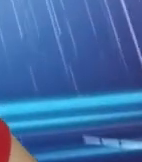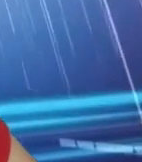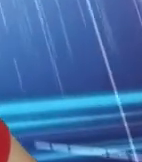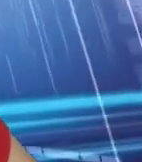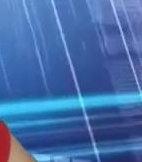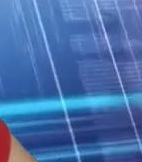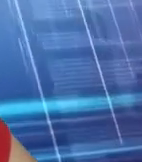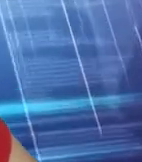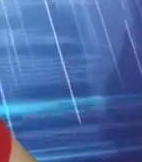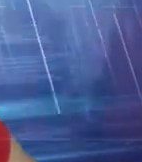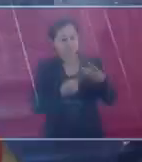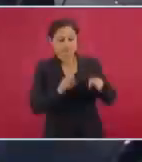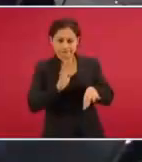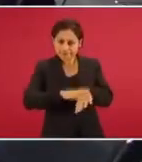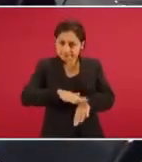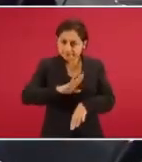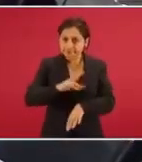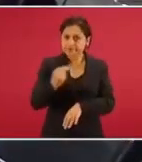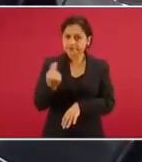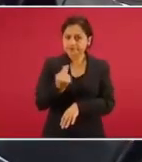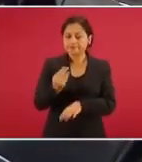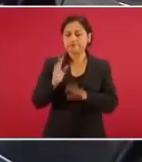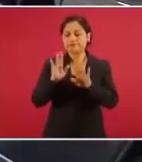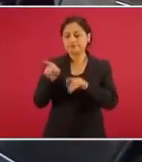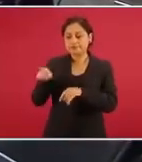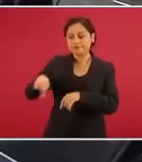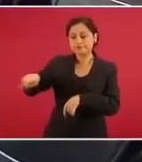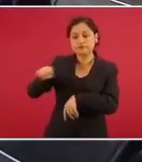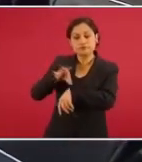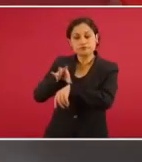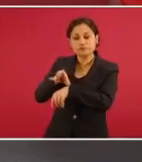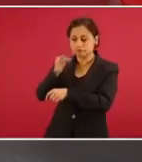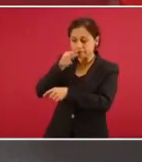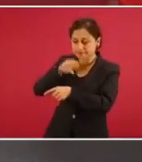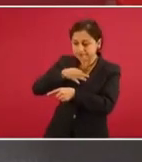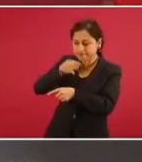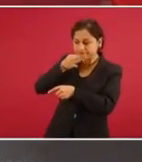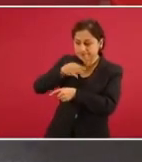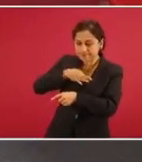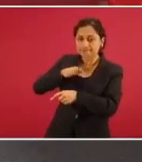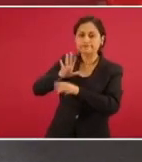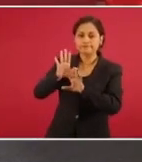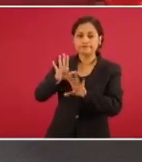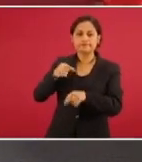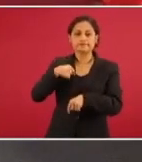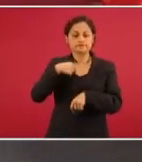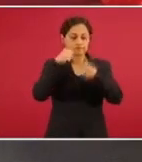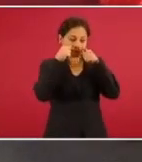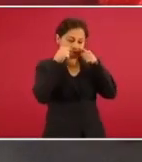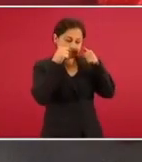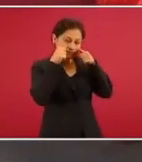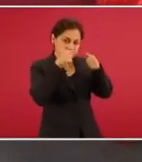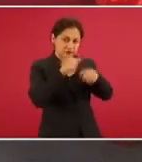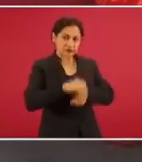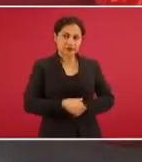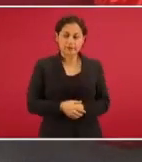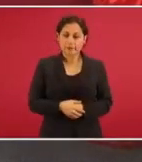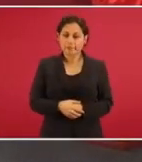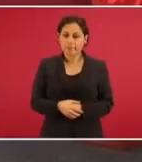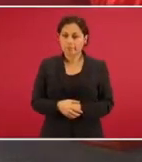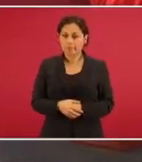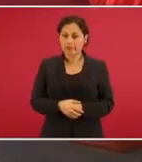especiales para ello vamos a escuchar les quiero también decir que continúa en su